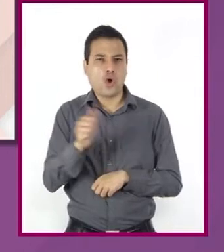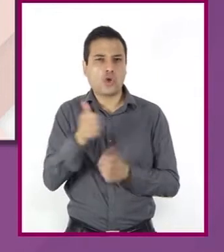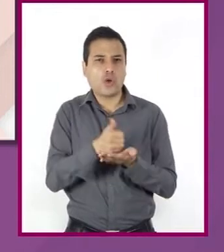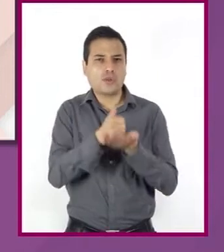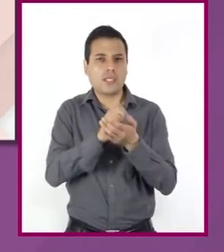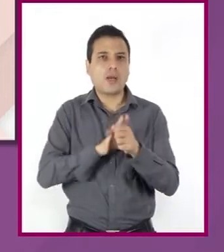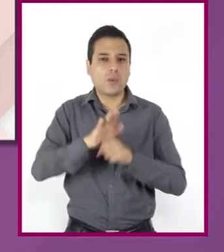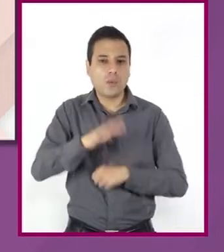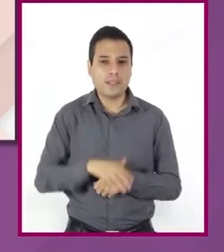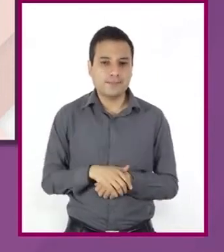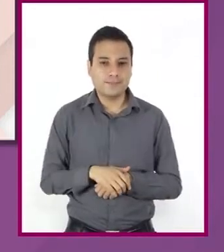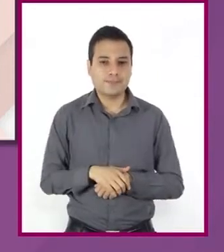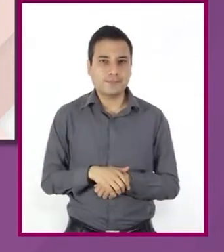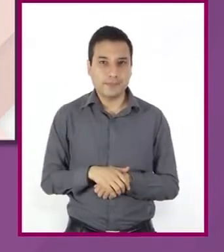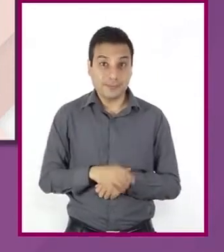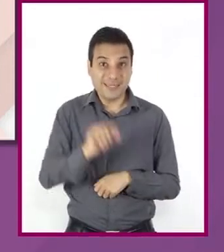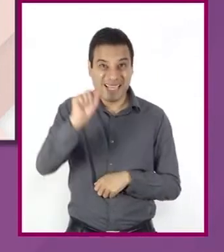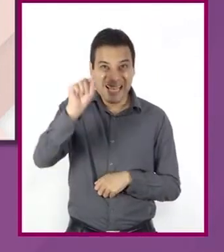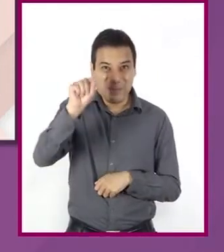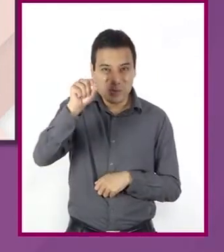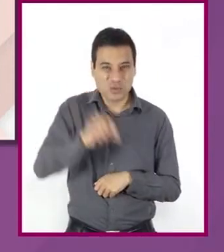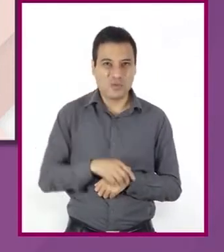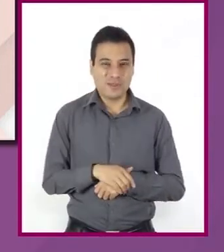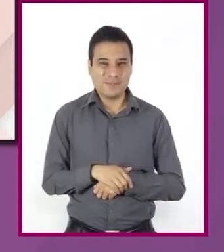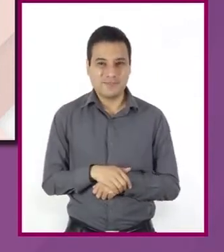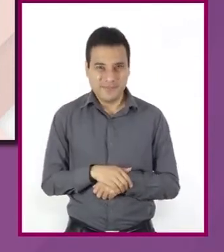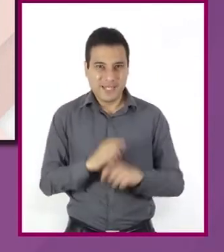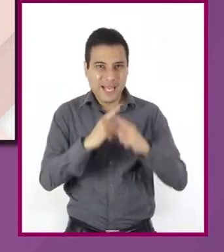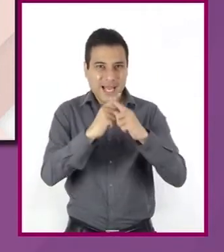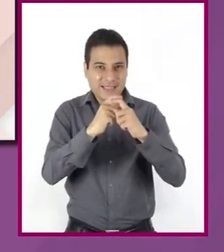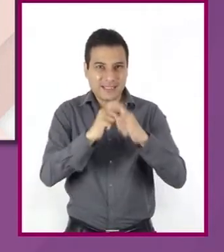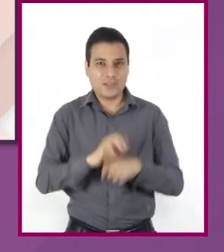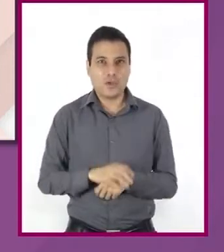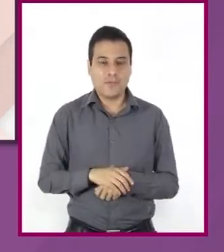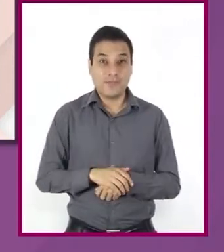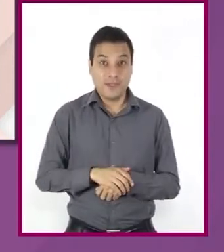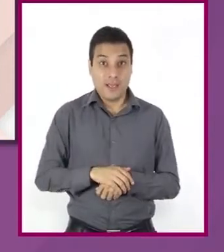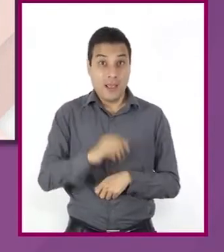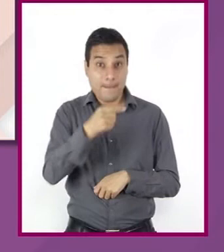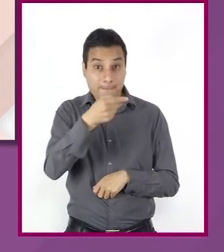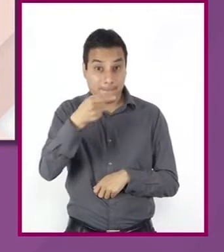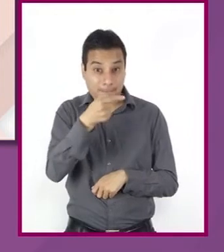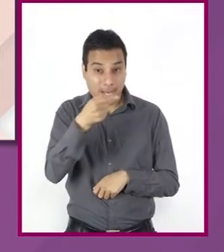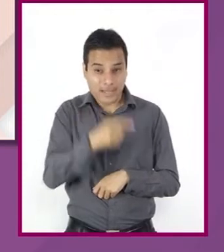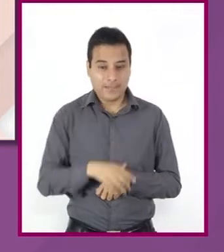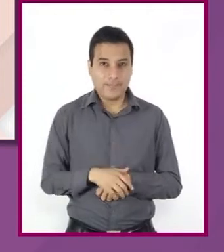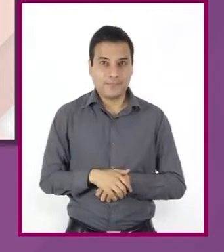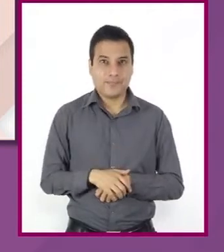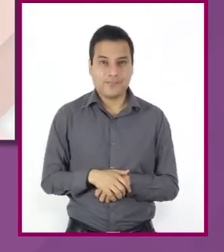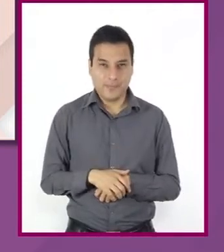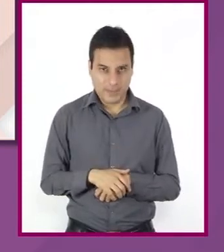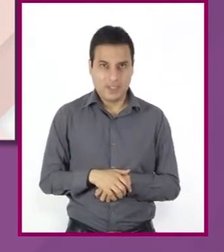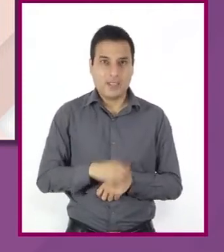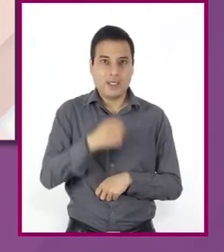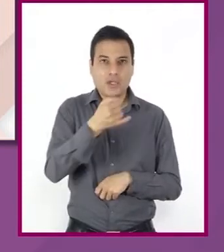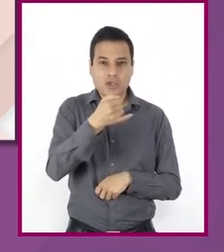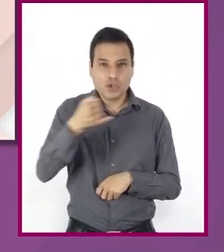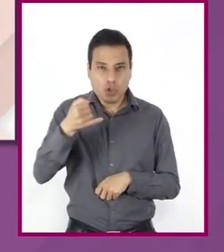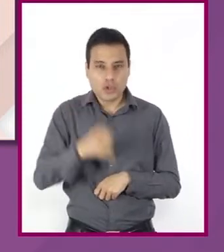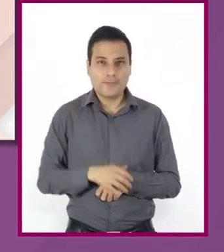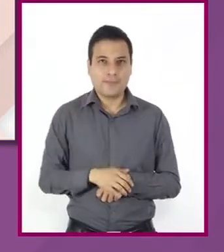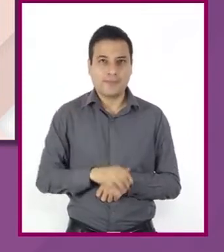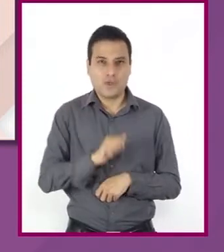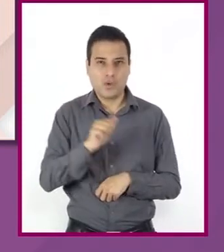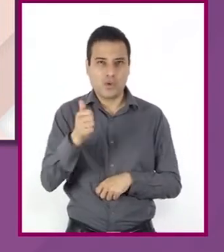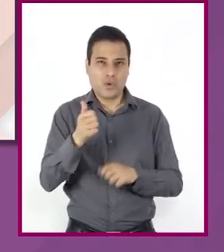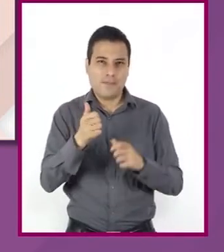son el apóstrofe, asterisco, barra, diéresis, guión corto y largo, llave, párrafo